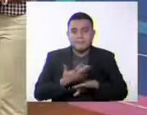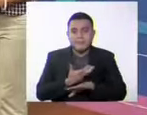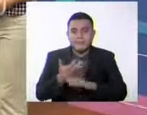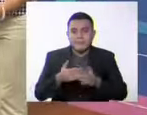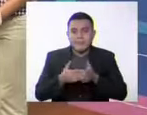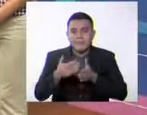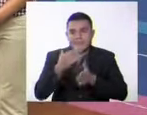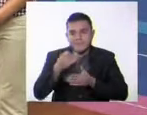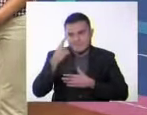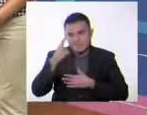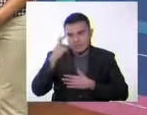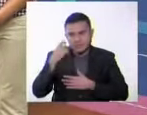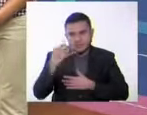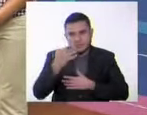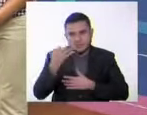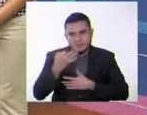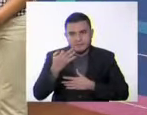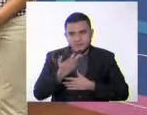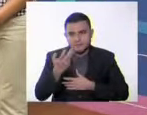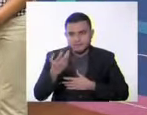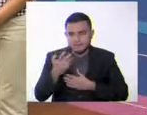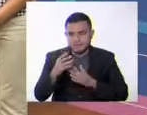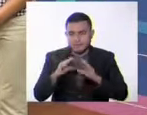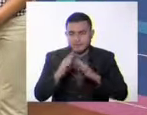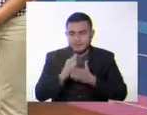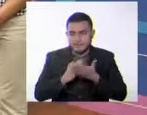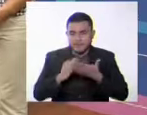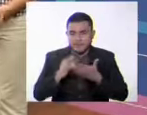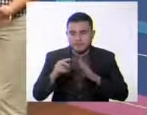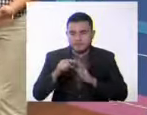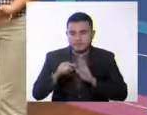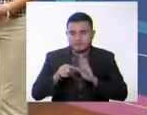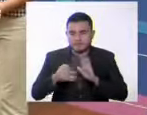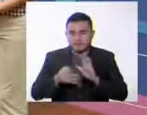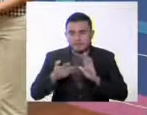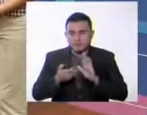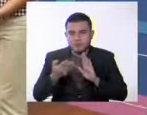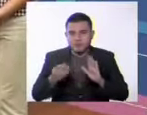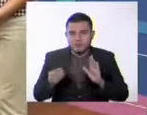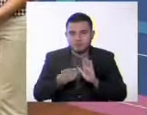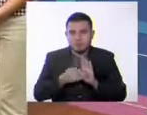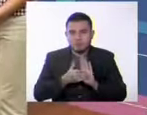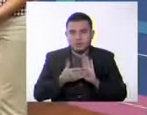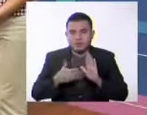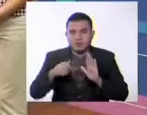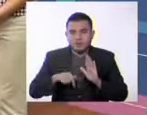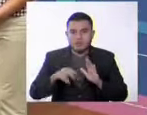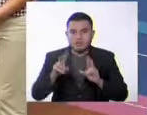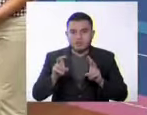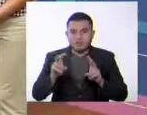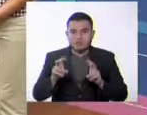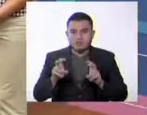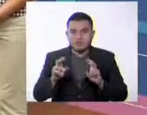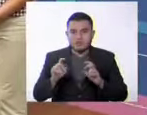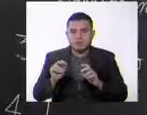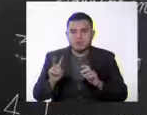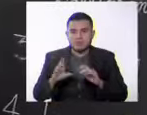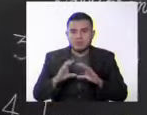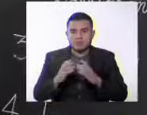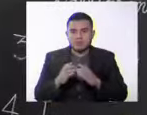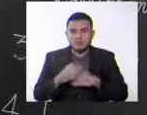recordemos cuáles son parte de las normas que nosotros aplicamos para este tema de las teleclases. Así